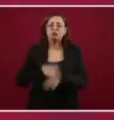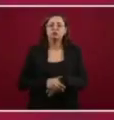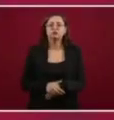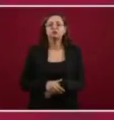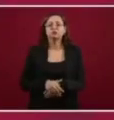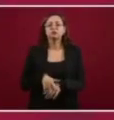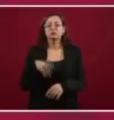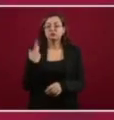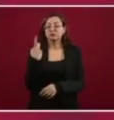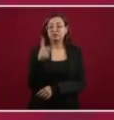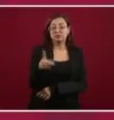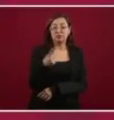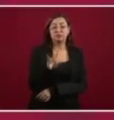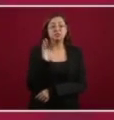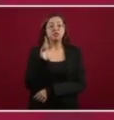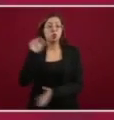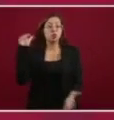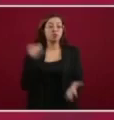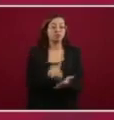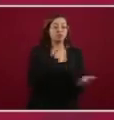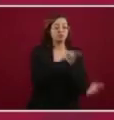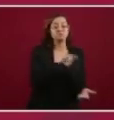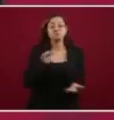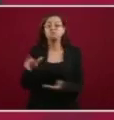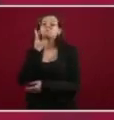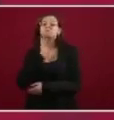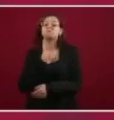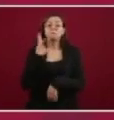barriles adicionales a